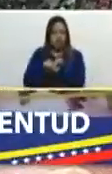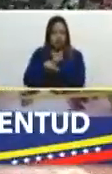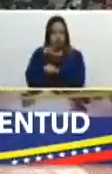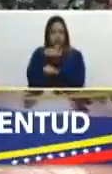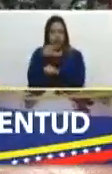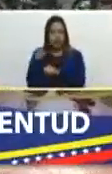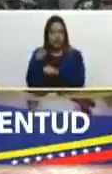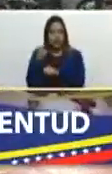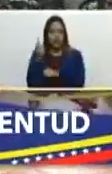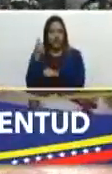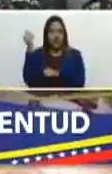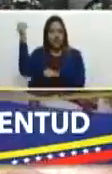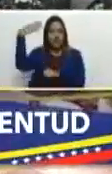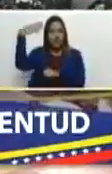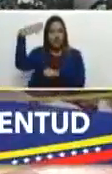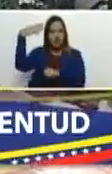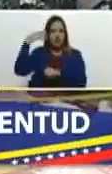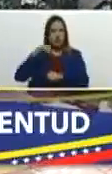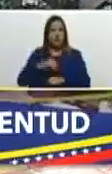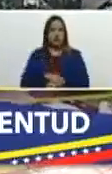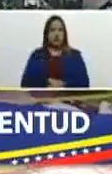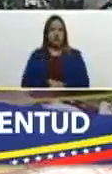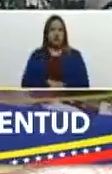¿Será que falta luz?